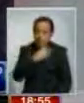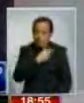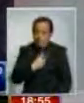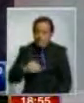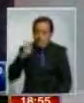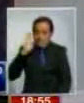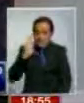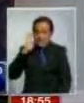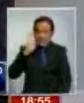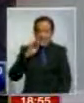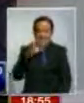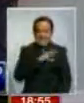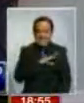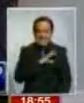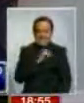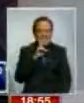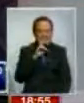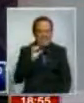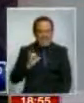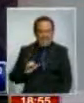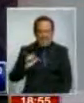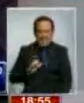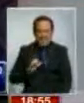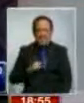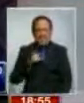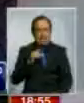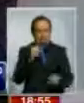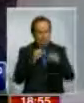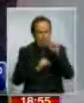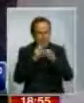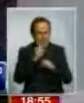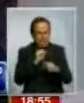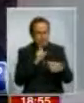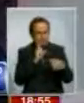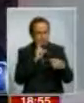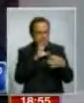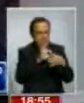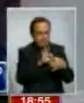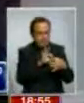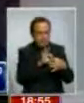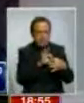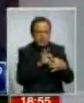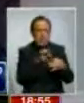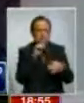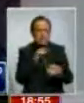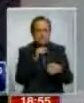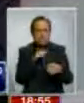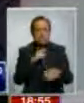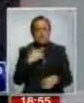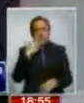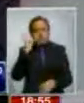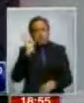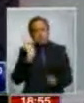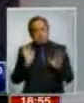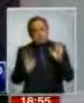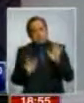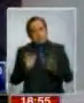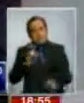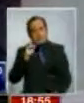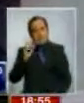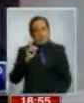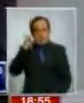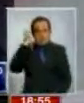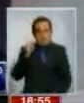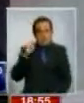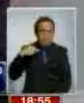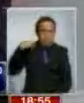aptitudes políticas, tiene que conectar con nuestra base. Perfectamente puede ser don Sebastián Piñera, y quizás si don Sebastián Piñera volviera al partido estaría